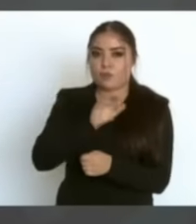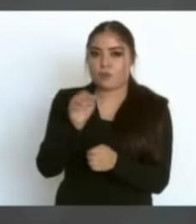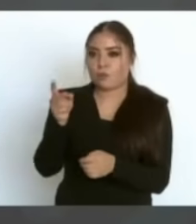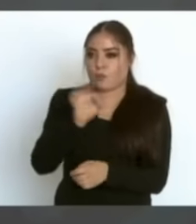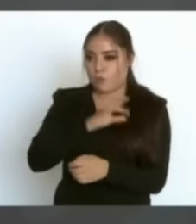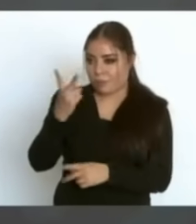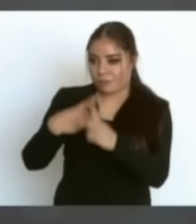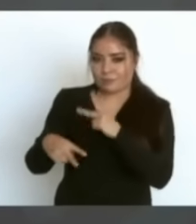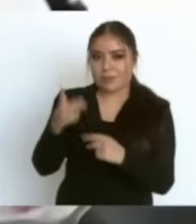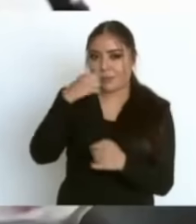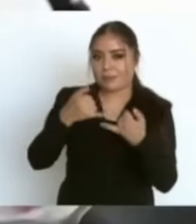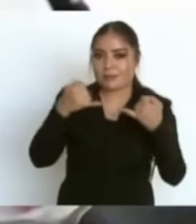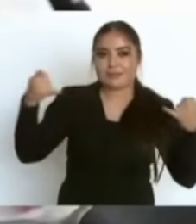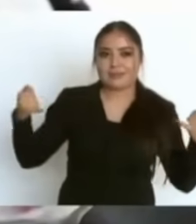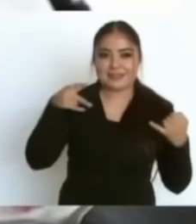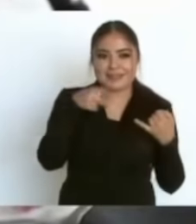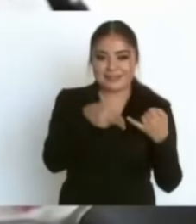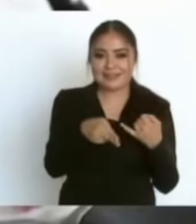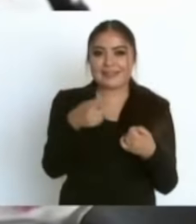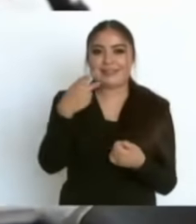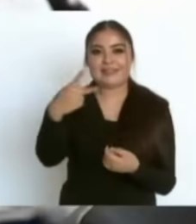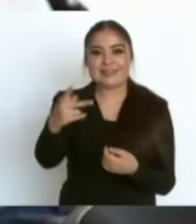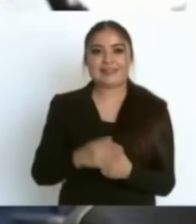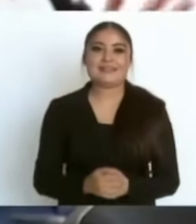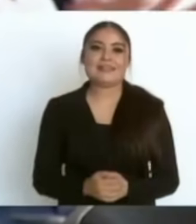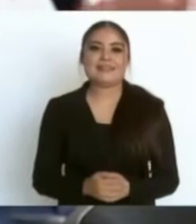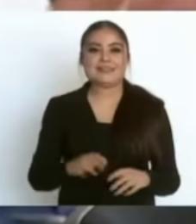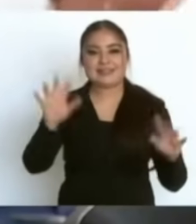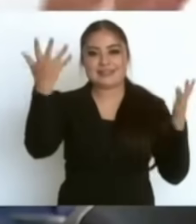la inauguración del sistema